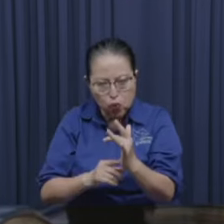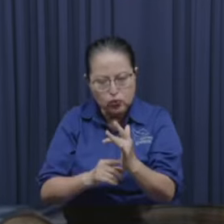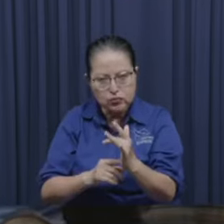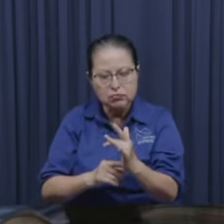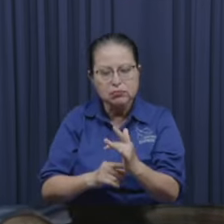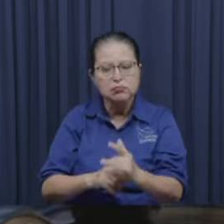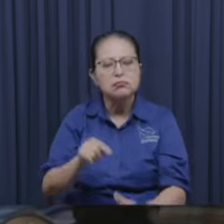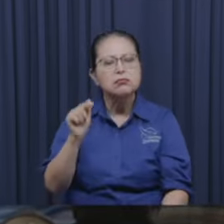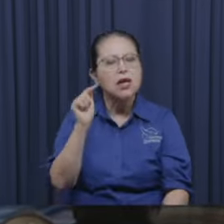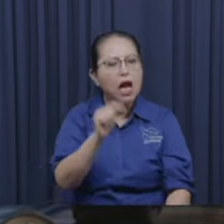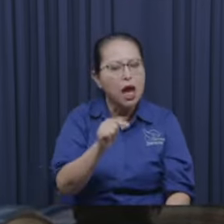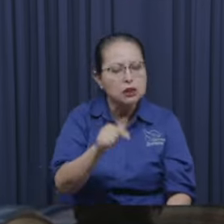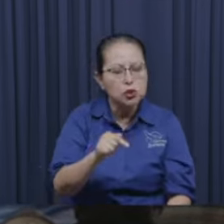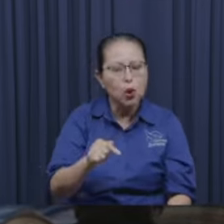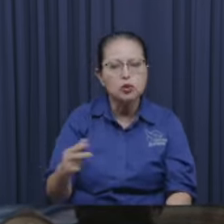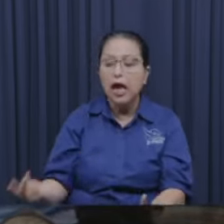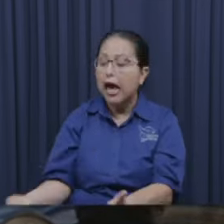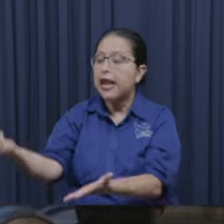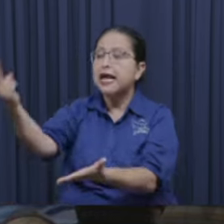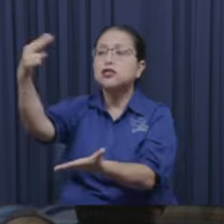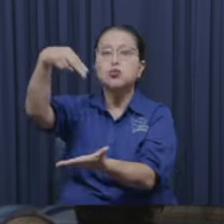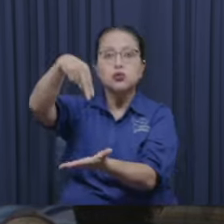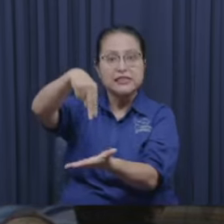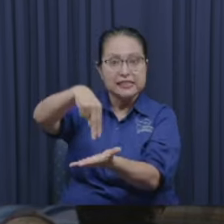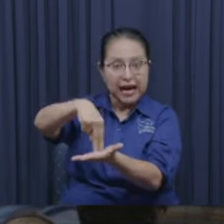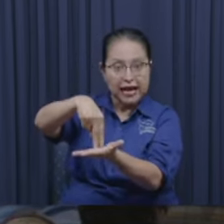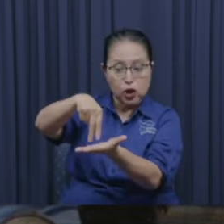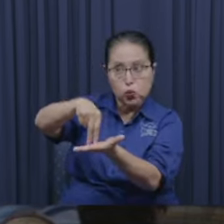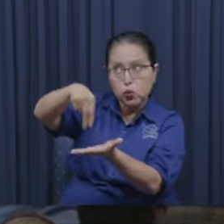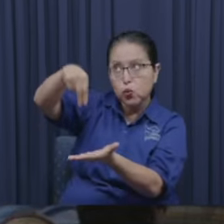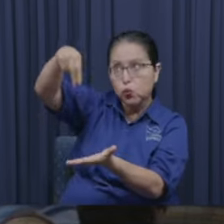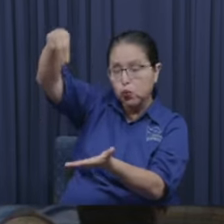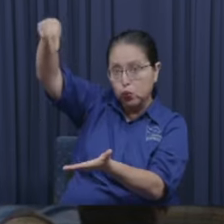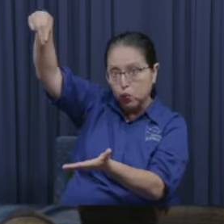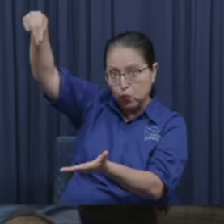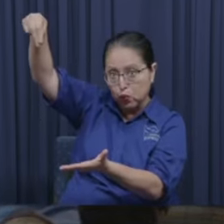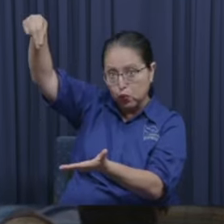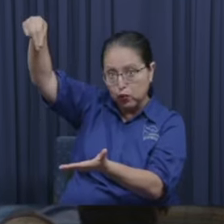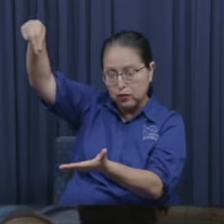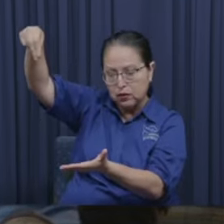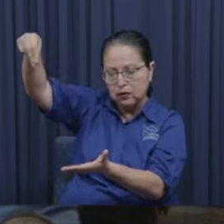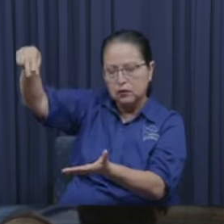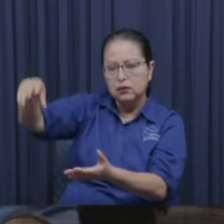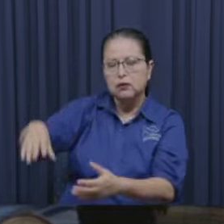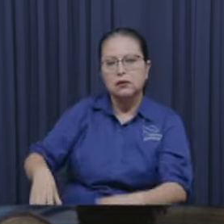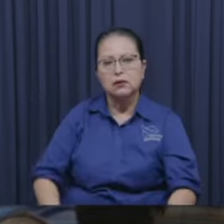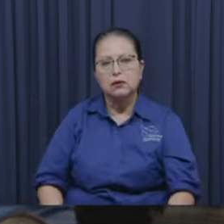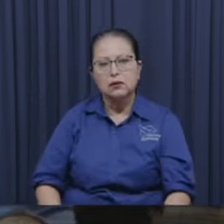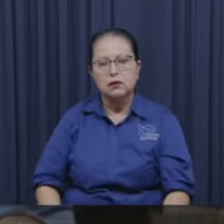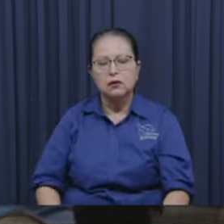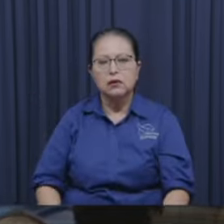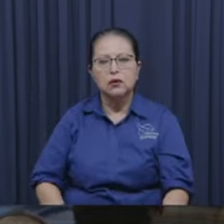resucitados primero junto con los vivientes que permanezcan los demás se quedan para para la